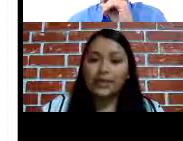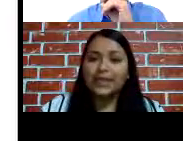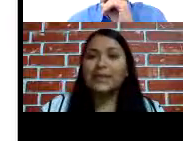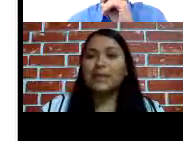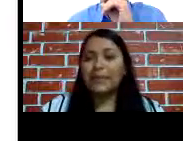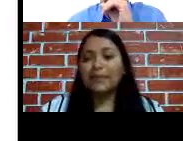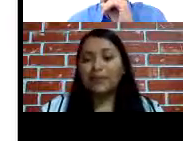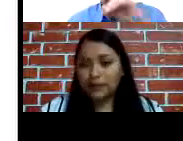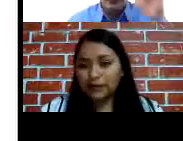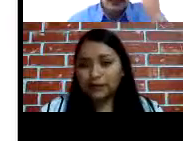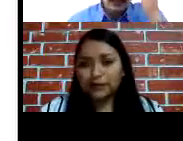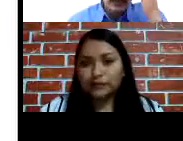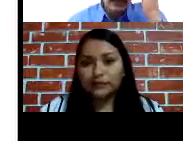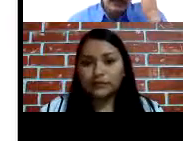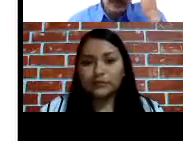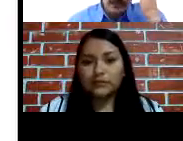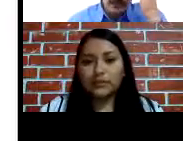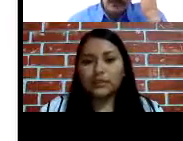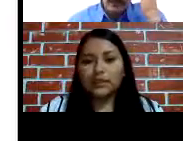Olid y de Martina Banda.